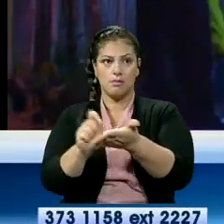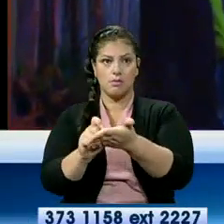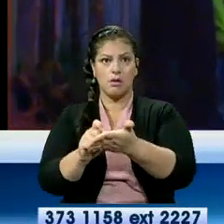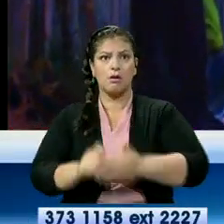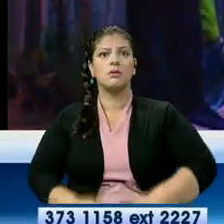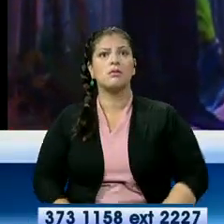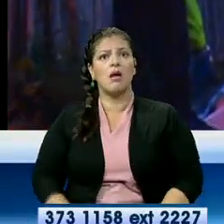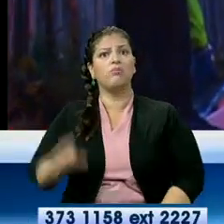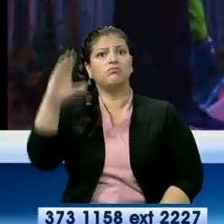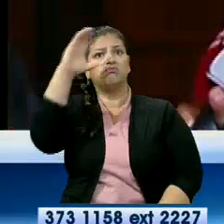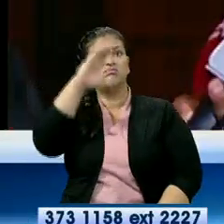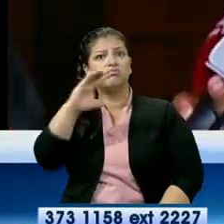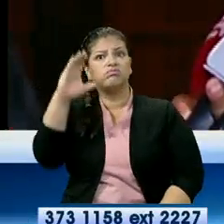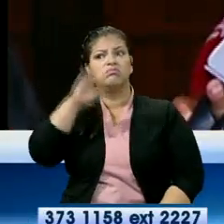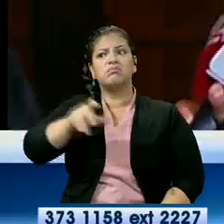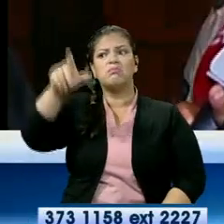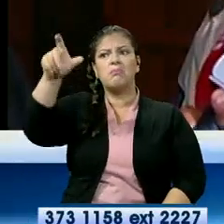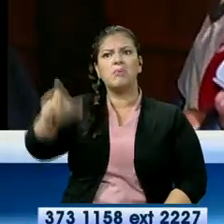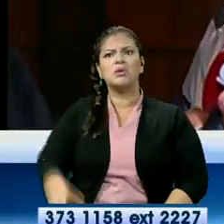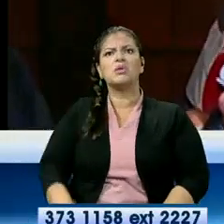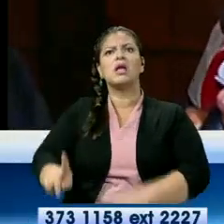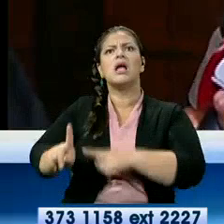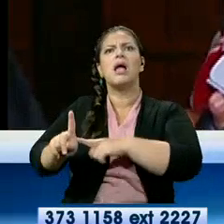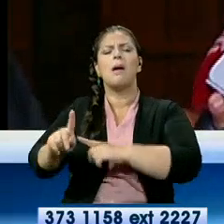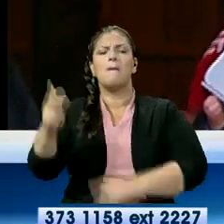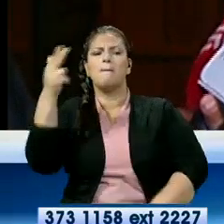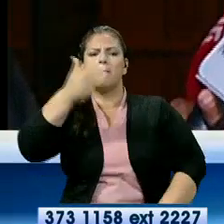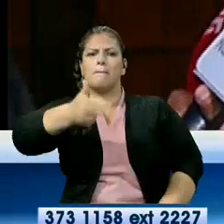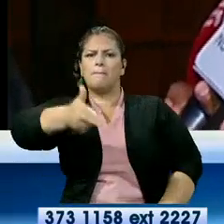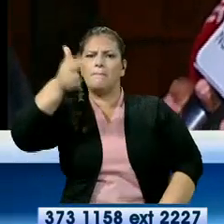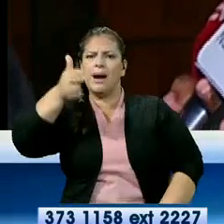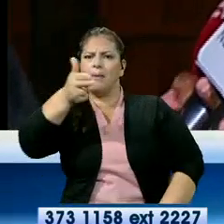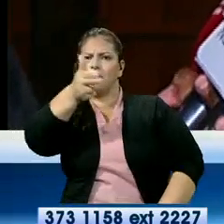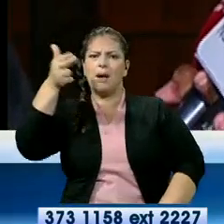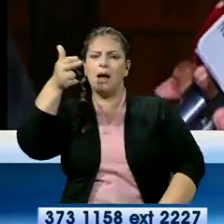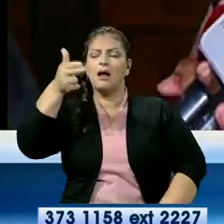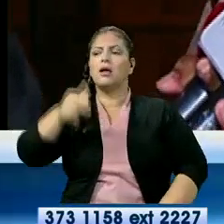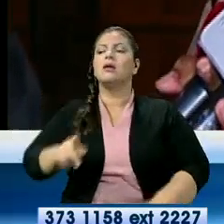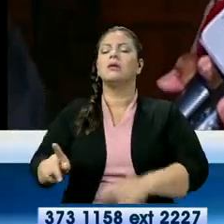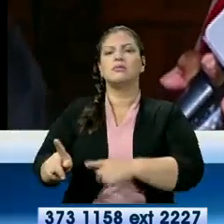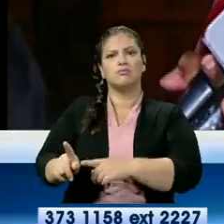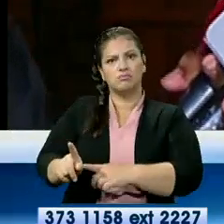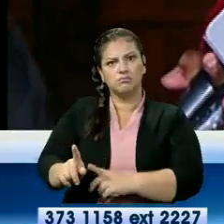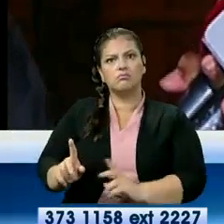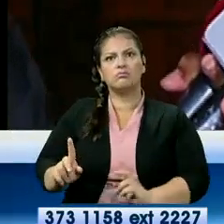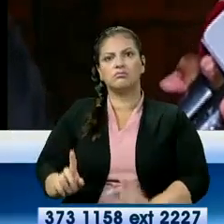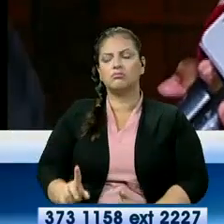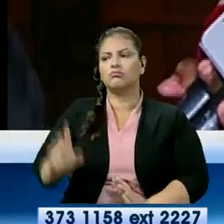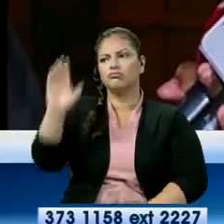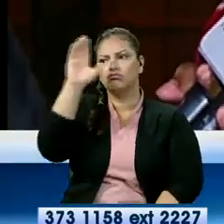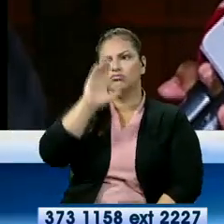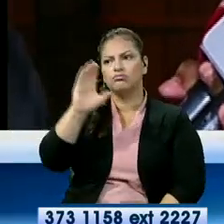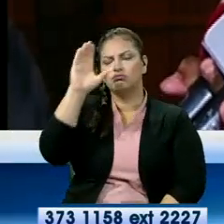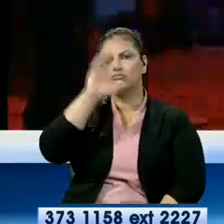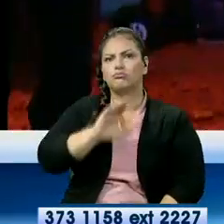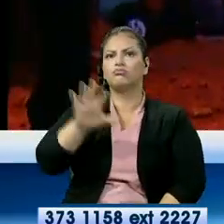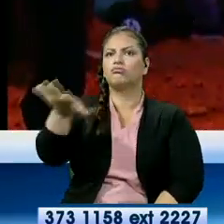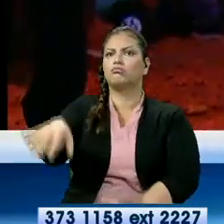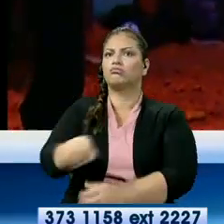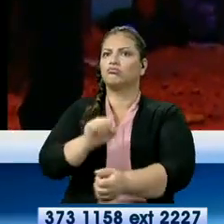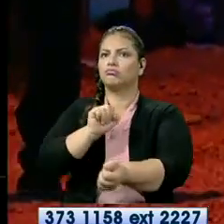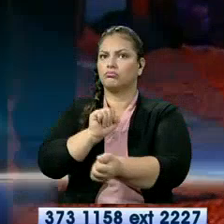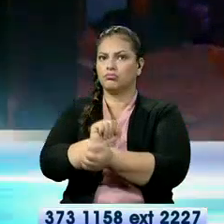supuestos responsables. La hipótesis que se maneja es probablemente por un problema de tierras. Indican que han llegado dos sujetos,